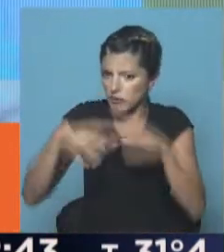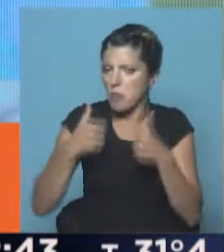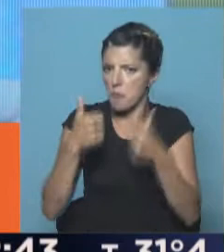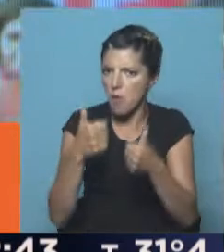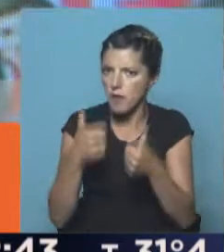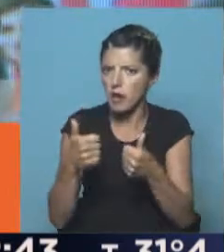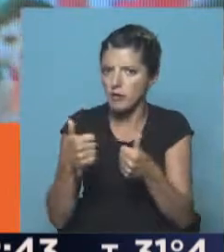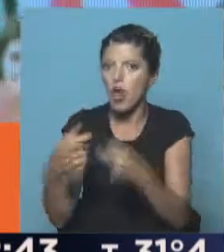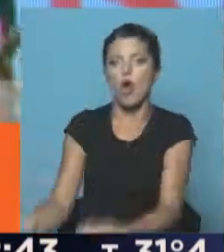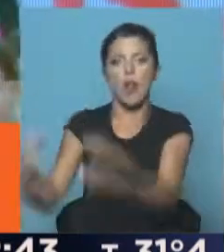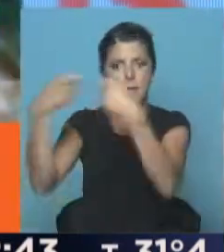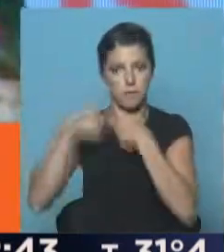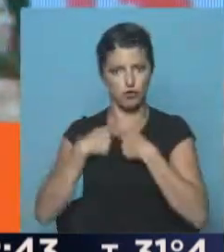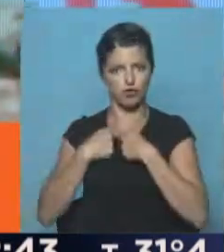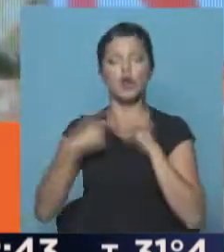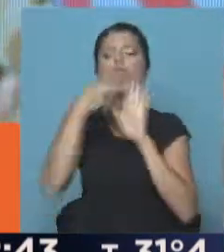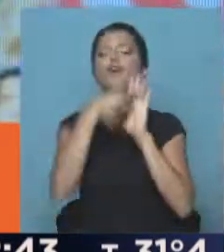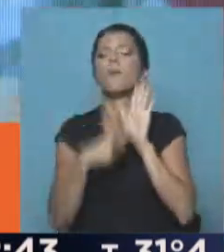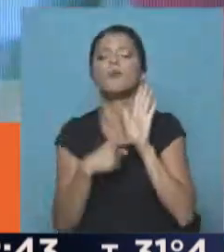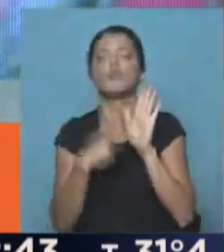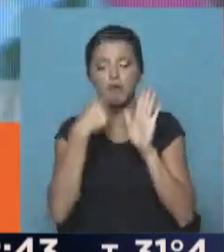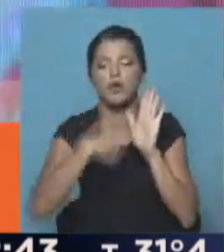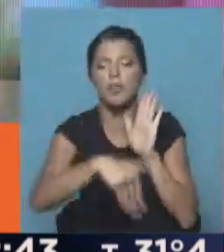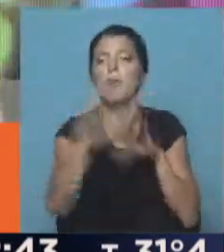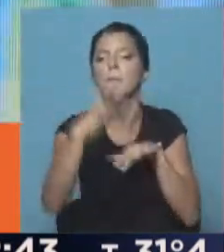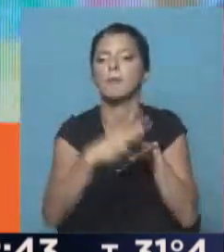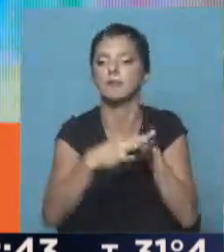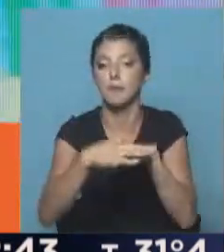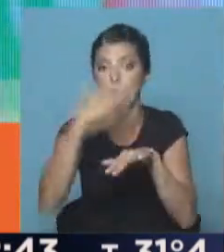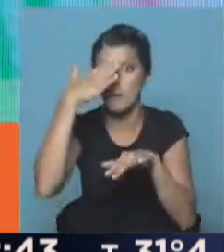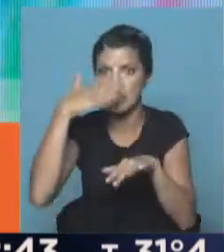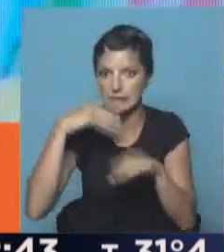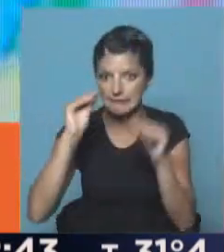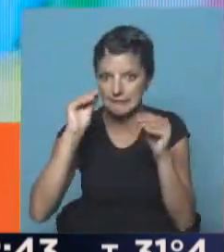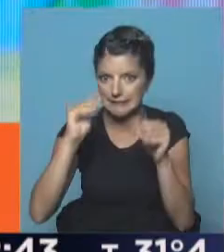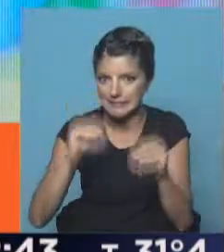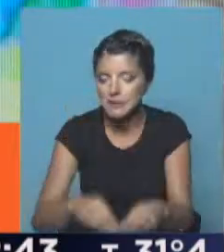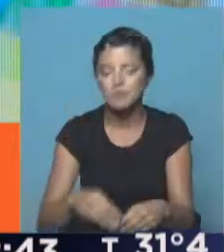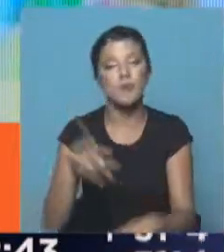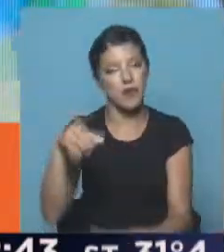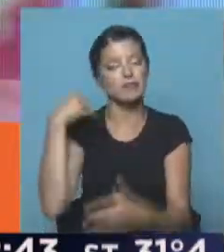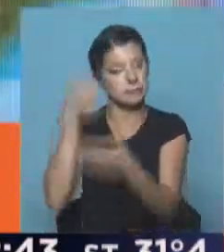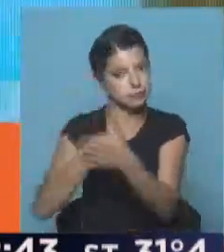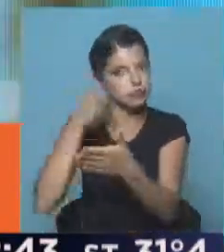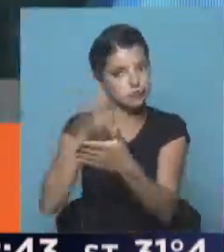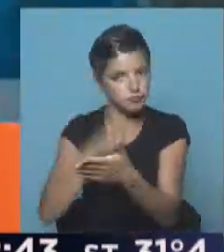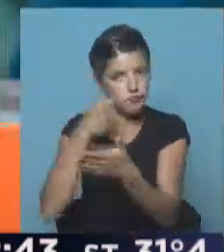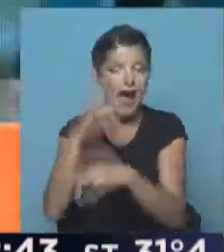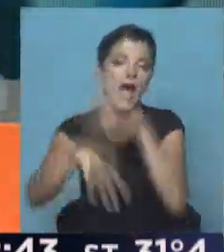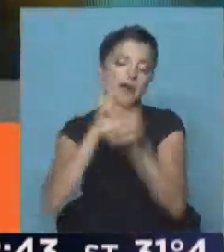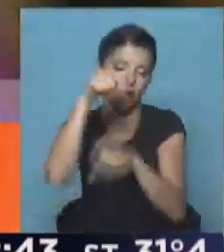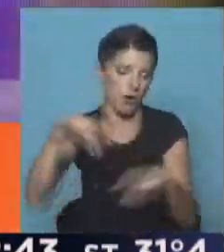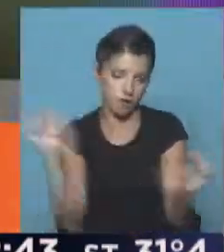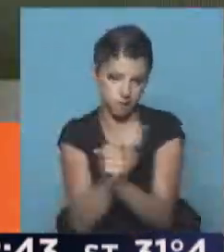esas reivindicaciones sin embargo mira lo que costó llegar a que esto se reflejará en una propuesta por supuesto